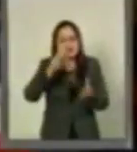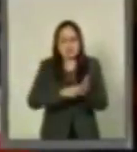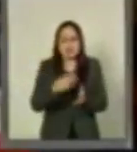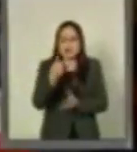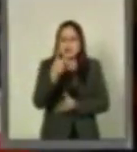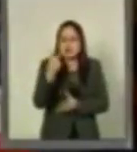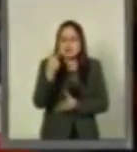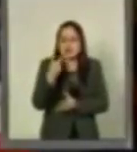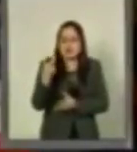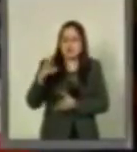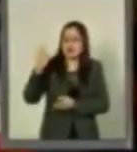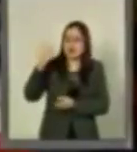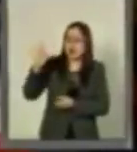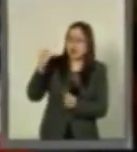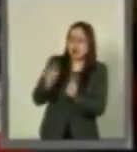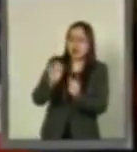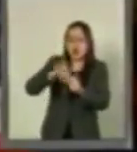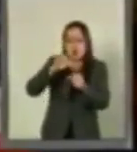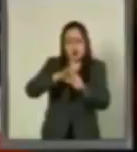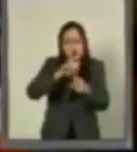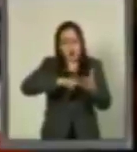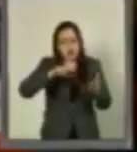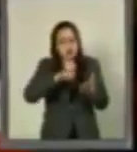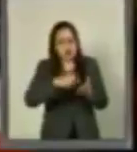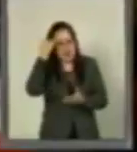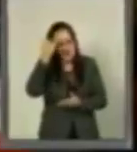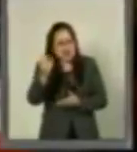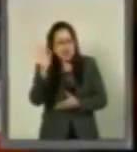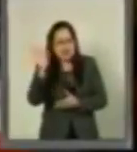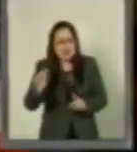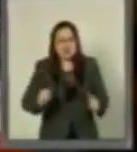3.200 puestos de elección que estarán en disputa.